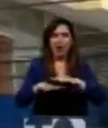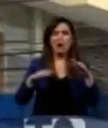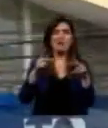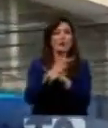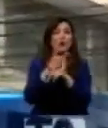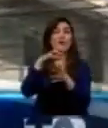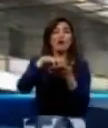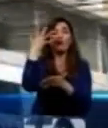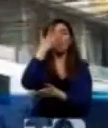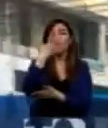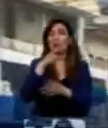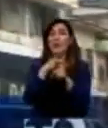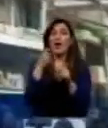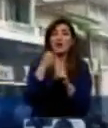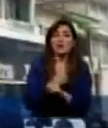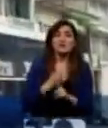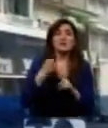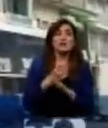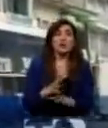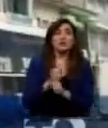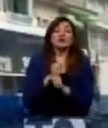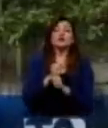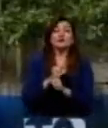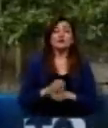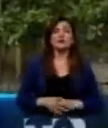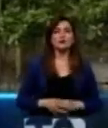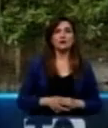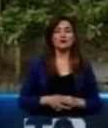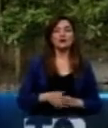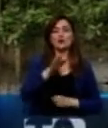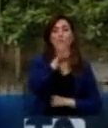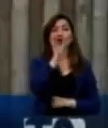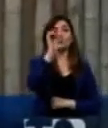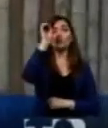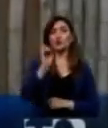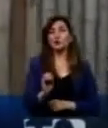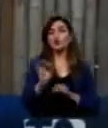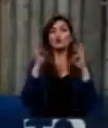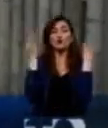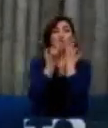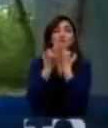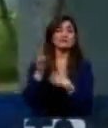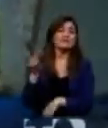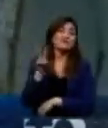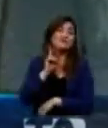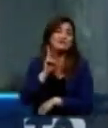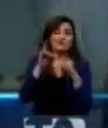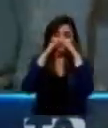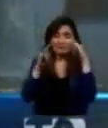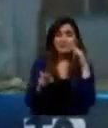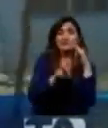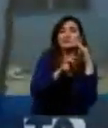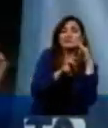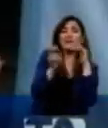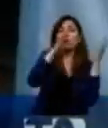la provincia de Esmeraldas sigue luchando para recuperarse. Casi el 40% de las familias afectadas continúan viviendo